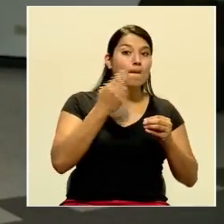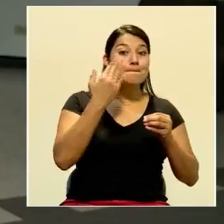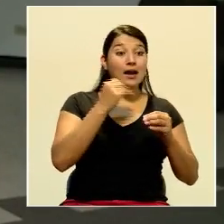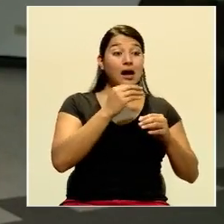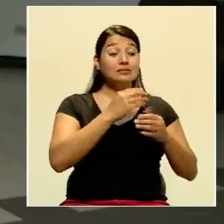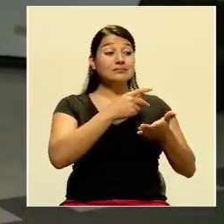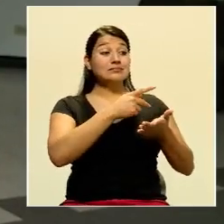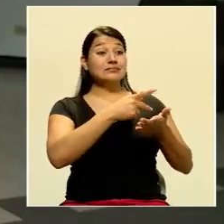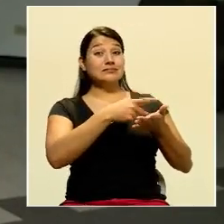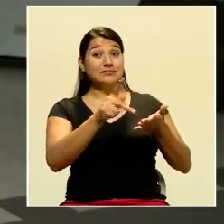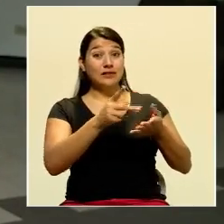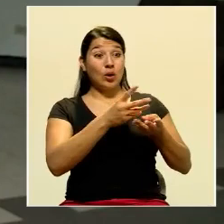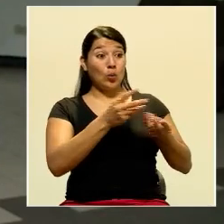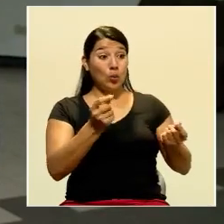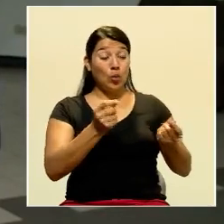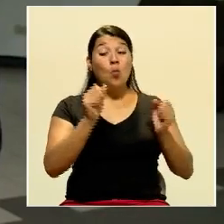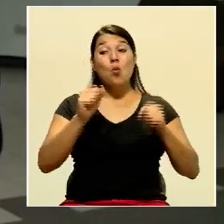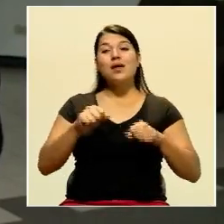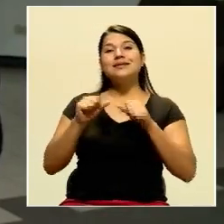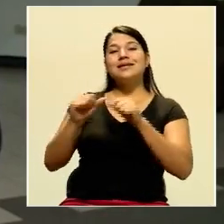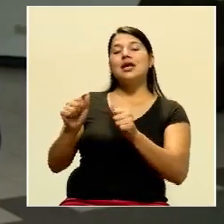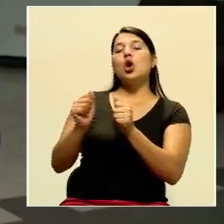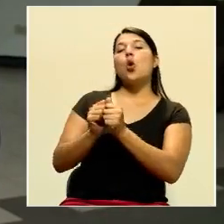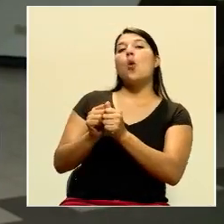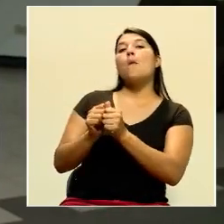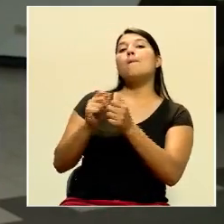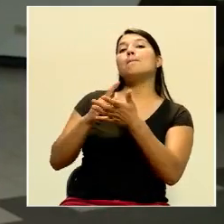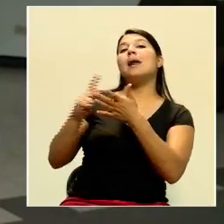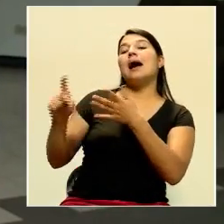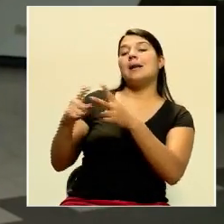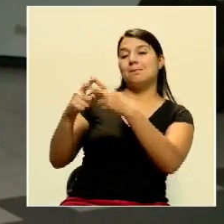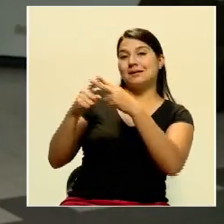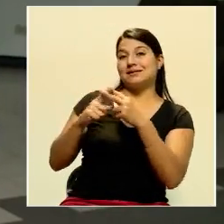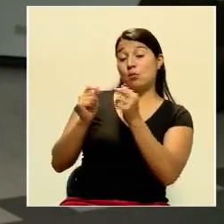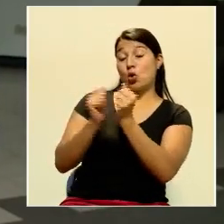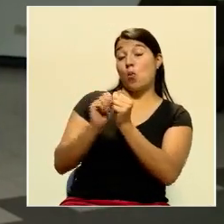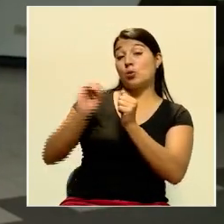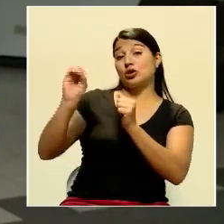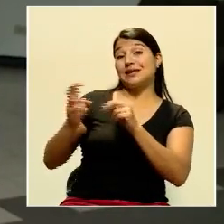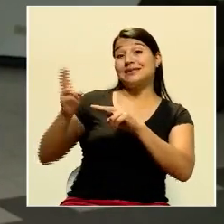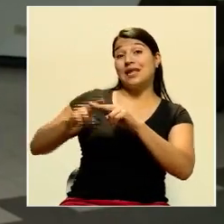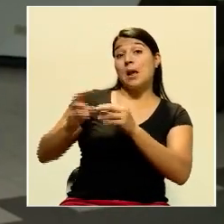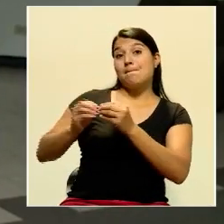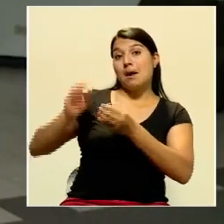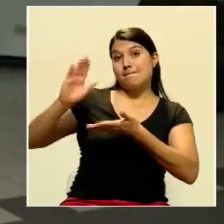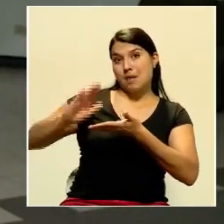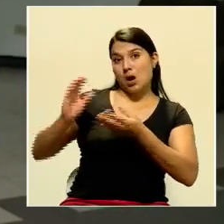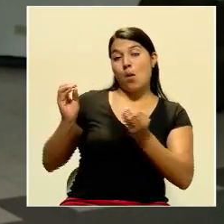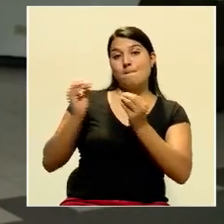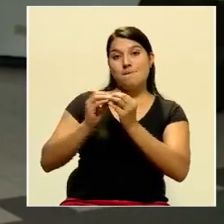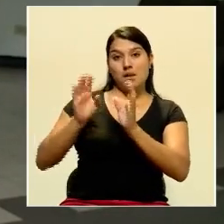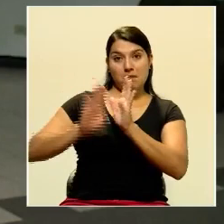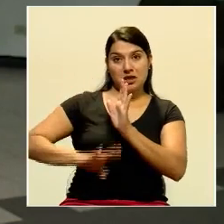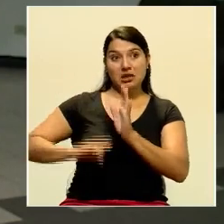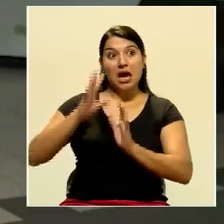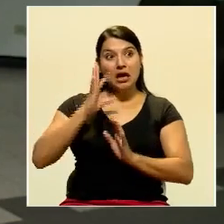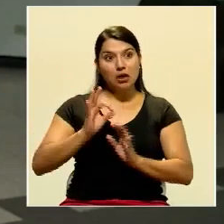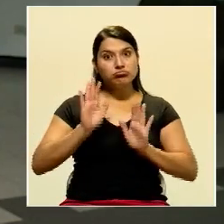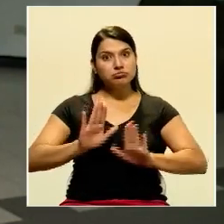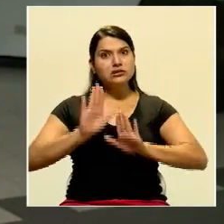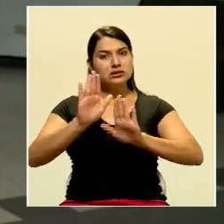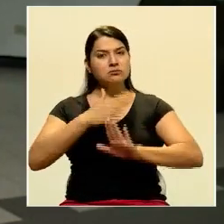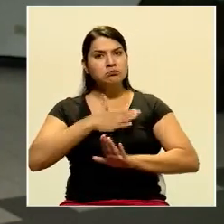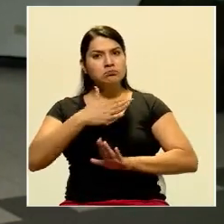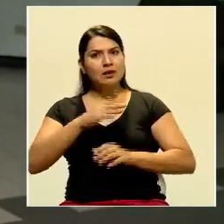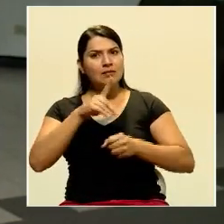de mejores condiciones y mejores tasas de interés, y me parece que hubo una gran receptividad de los diputados para conseguir esa magnífica votación